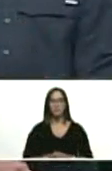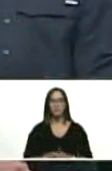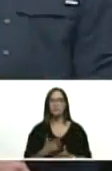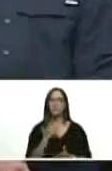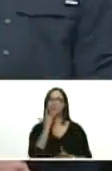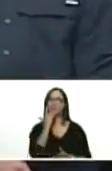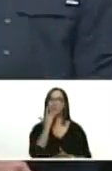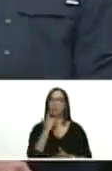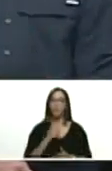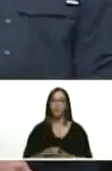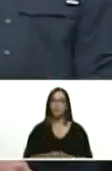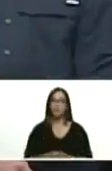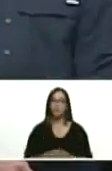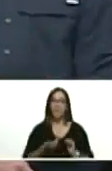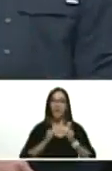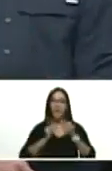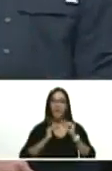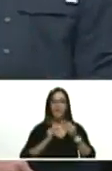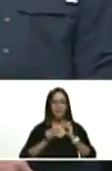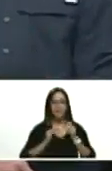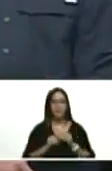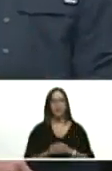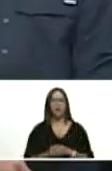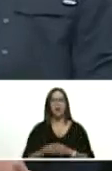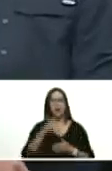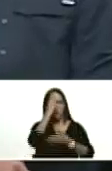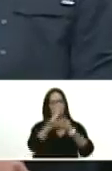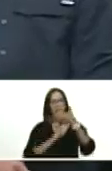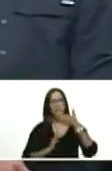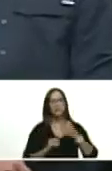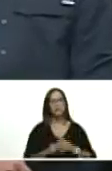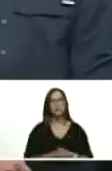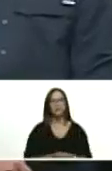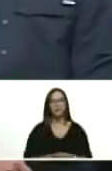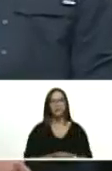dignidad, ética, moral, honestidad.